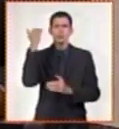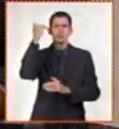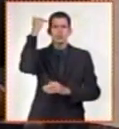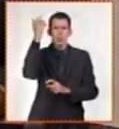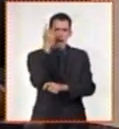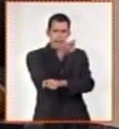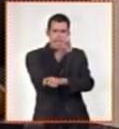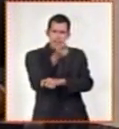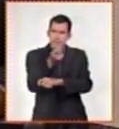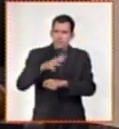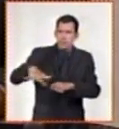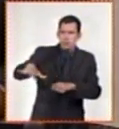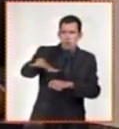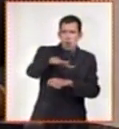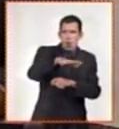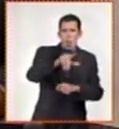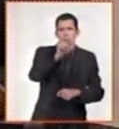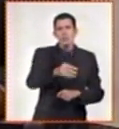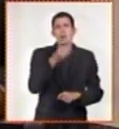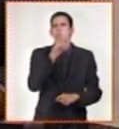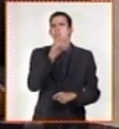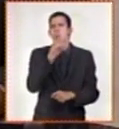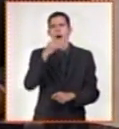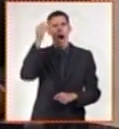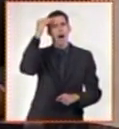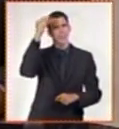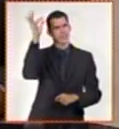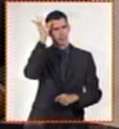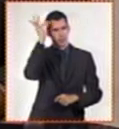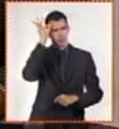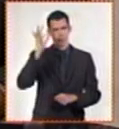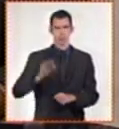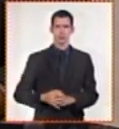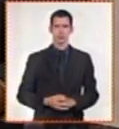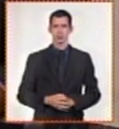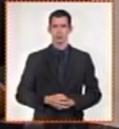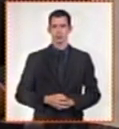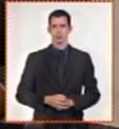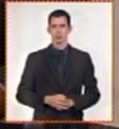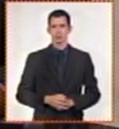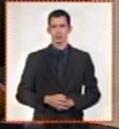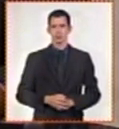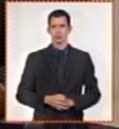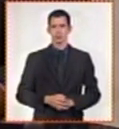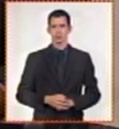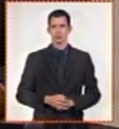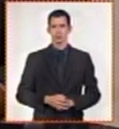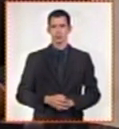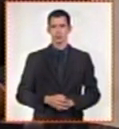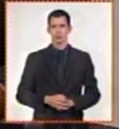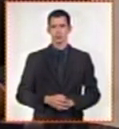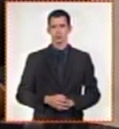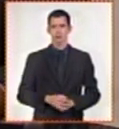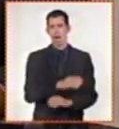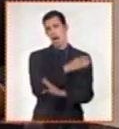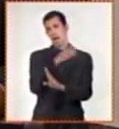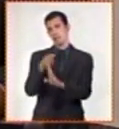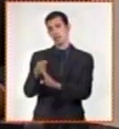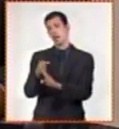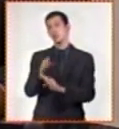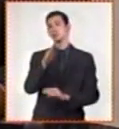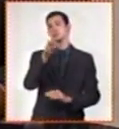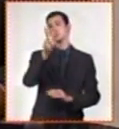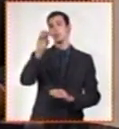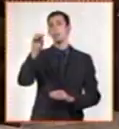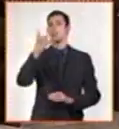para China. De 2006 a 2010, a pesar de sus propias dificultades económicas, el gobierno cubano